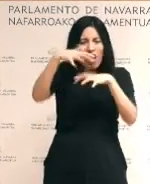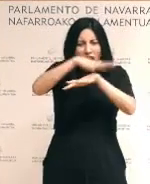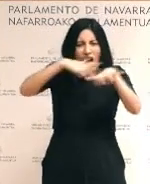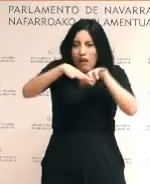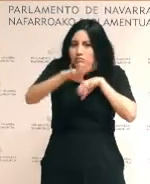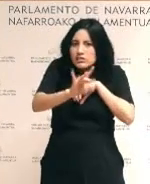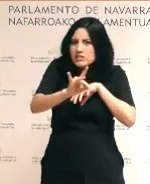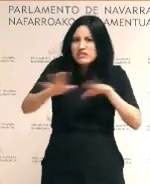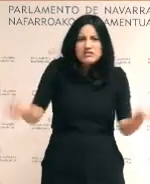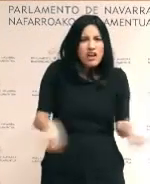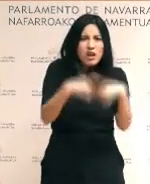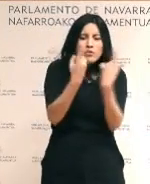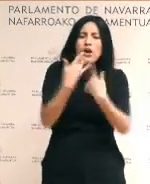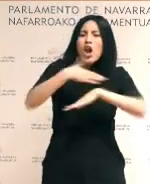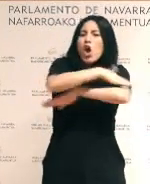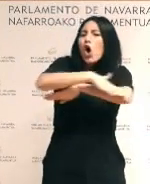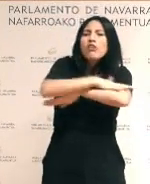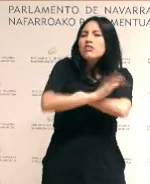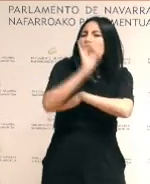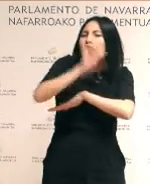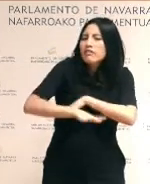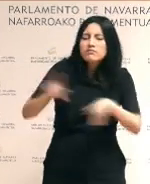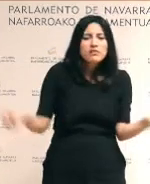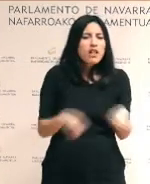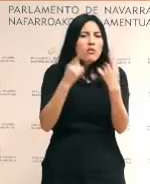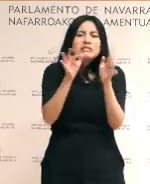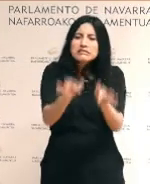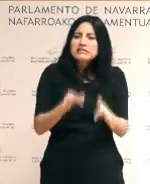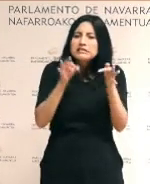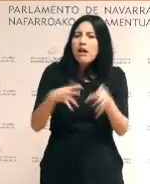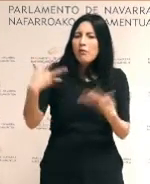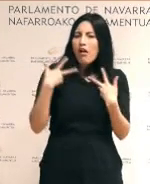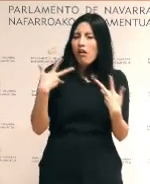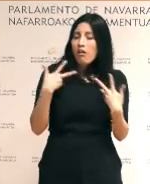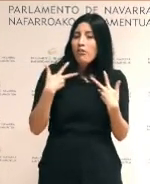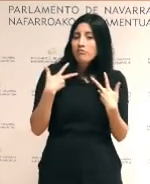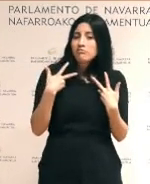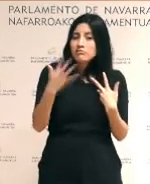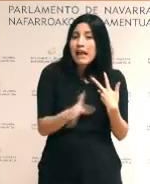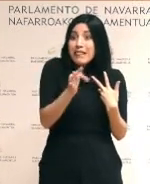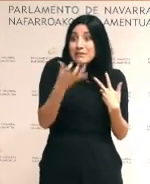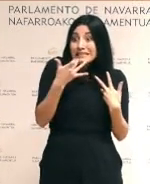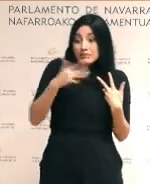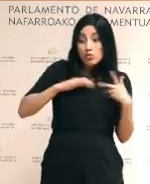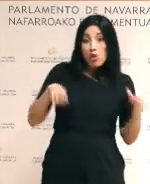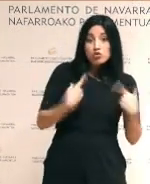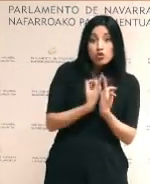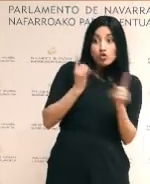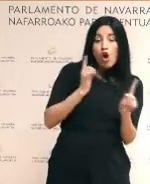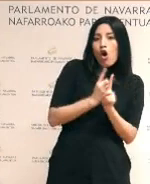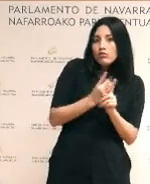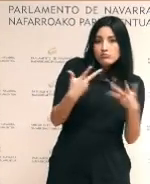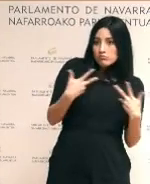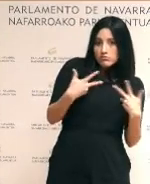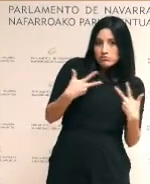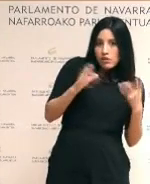gobernado, tanto o más duros que ahora. Y también, en nuestro caso, los soportamos estando en la oposición. Y mensajes de odio en